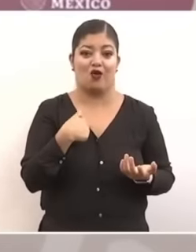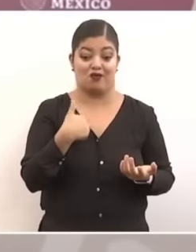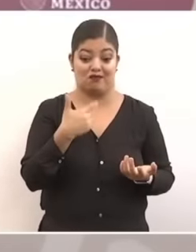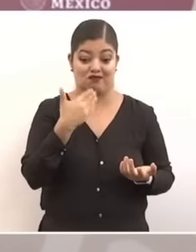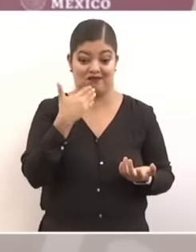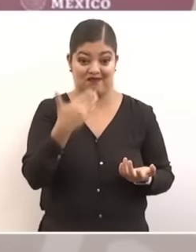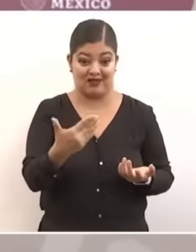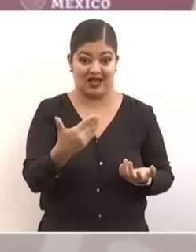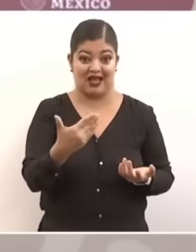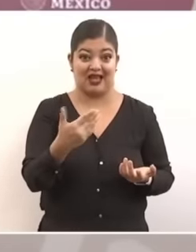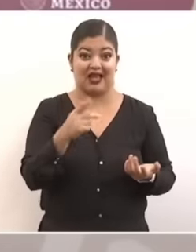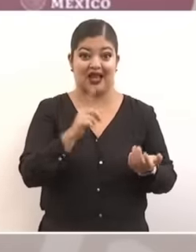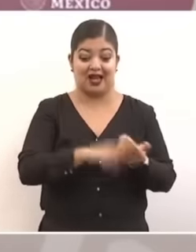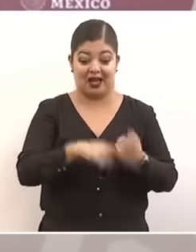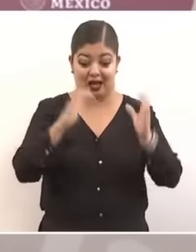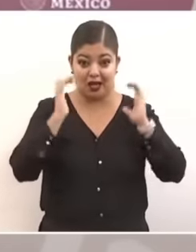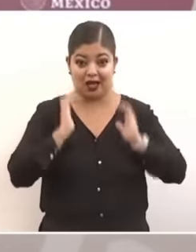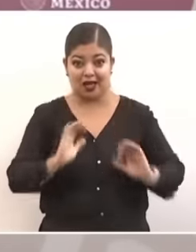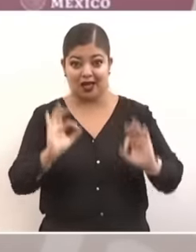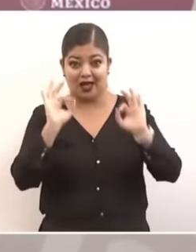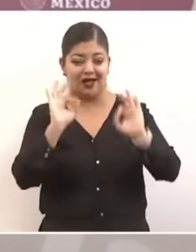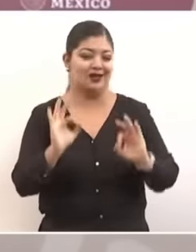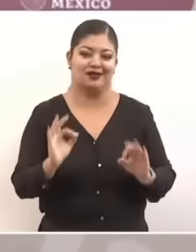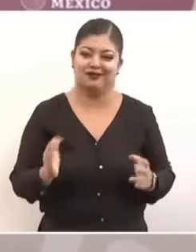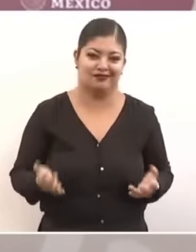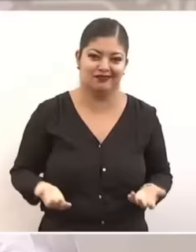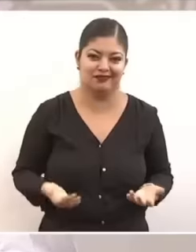la carrocería.